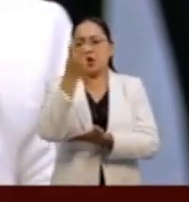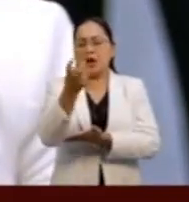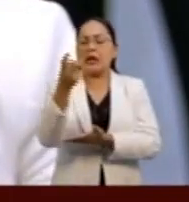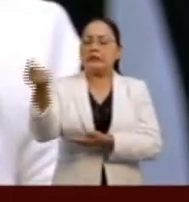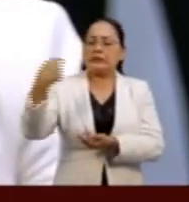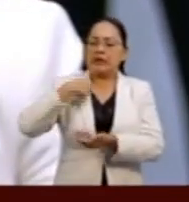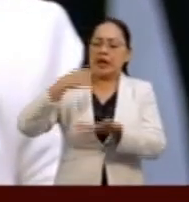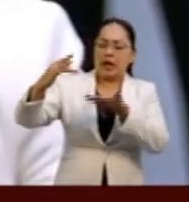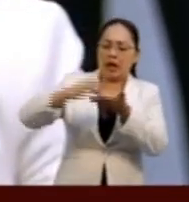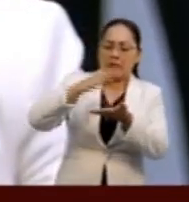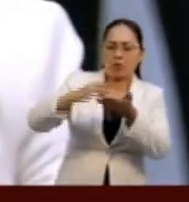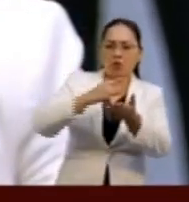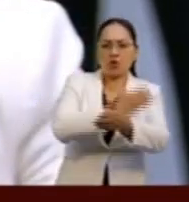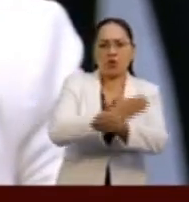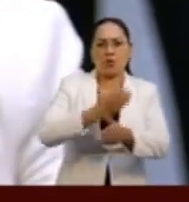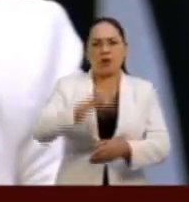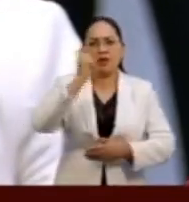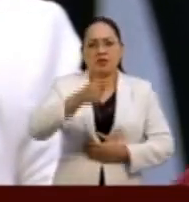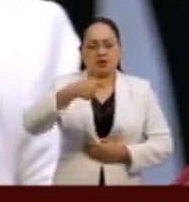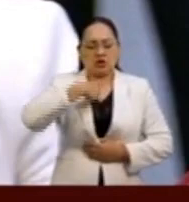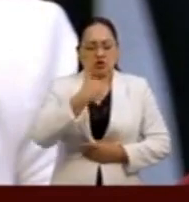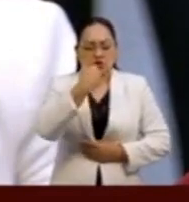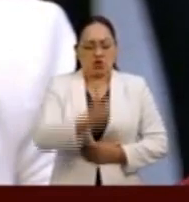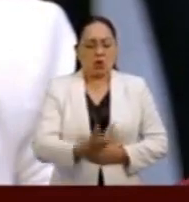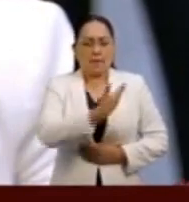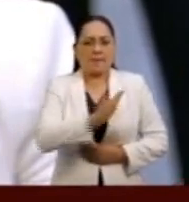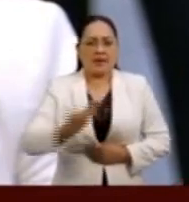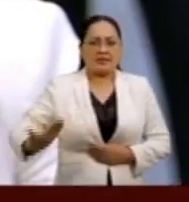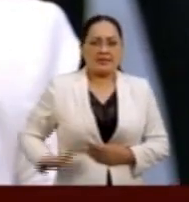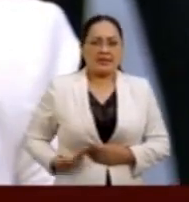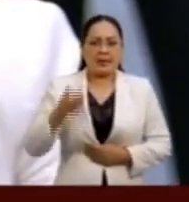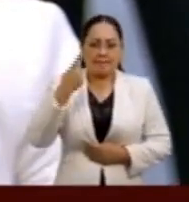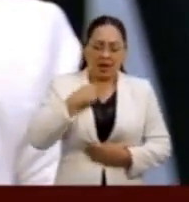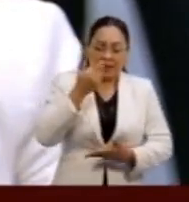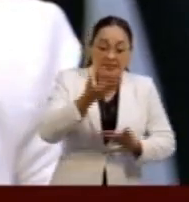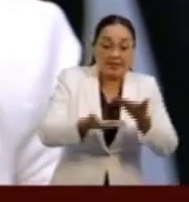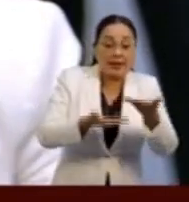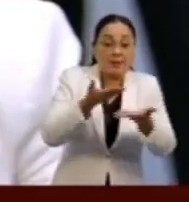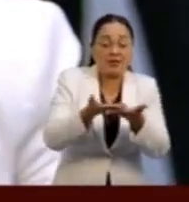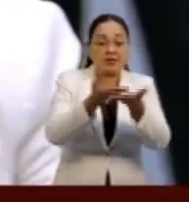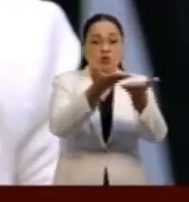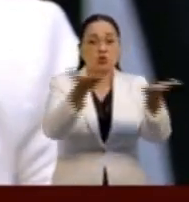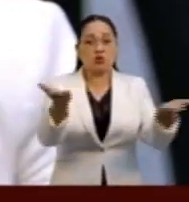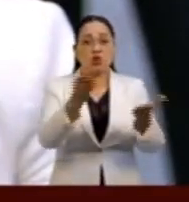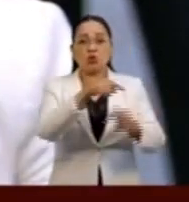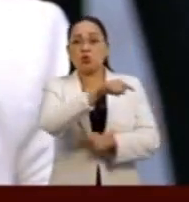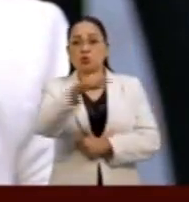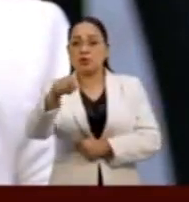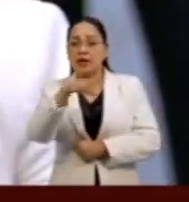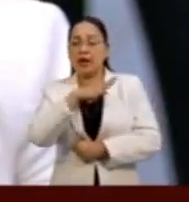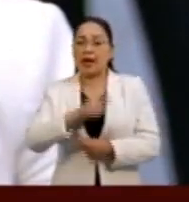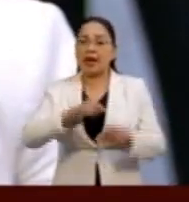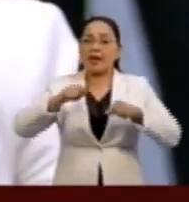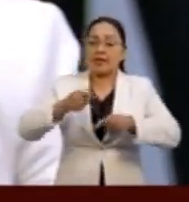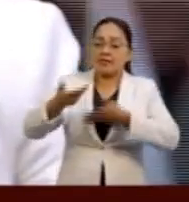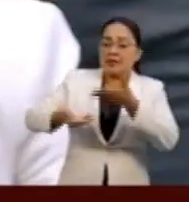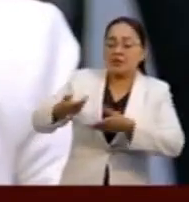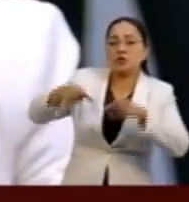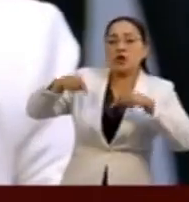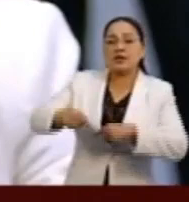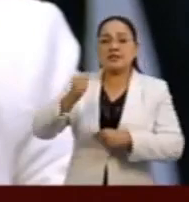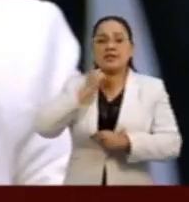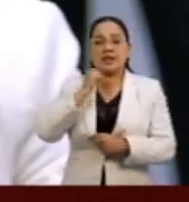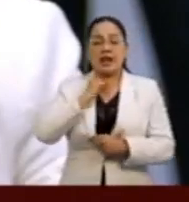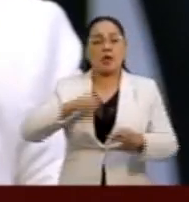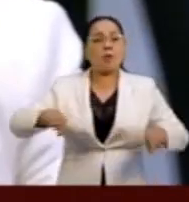permite ser una presidenta a su servicio, al servicio del Senado, de la